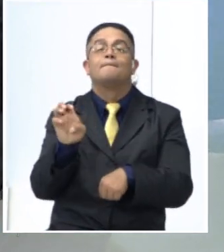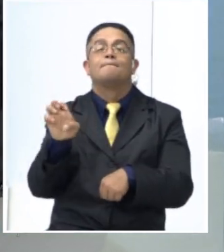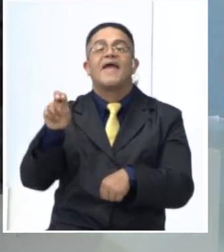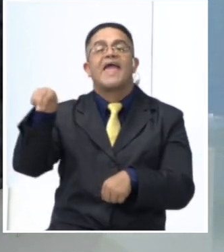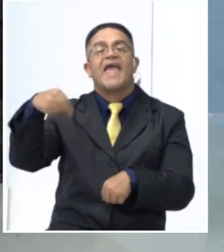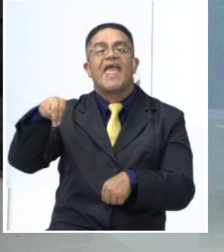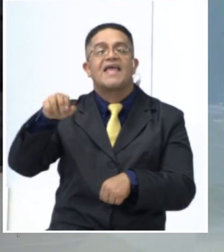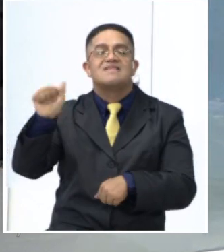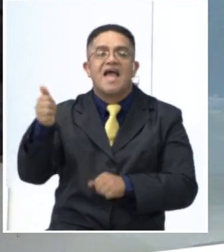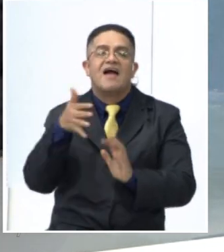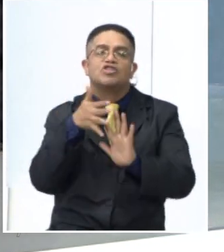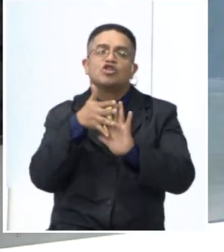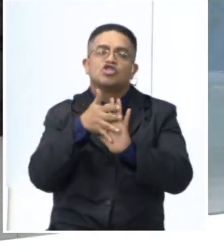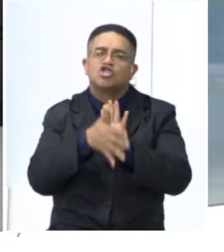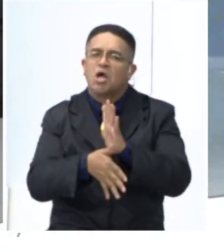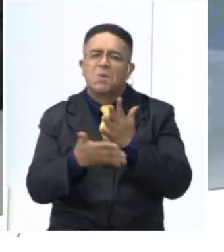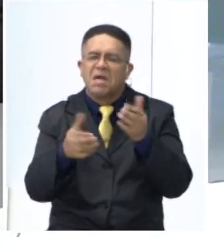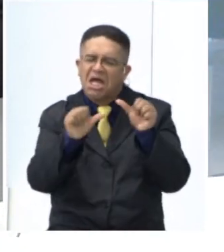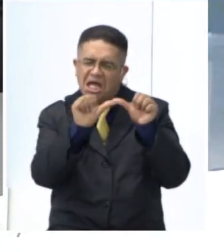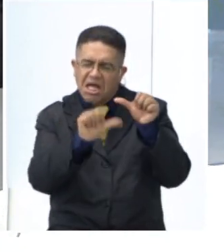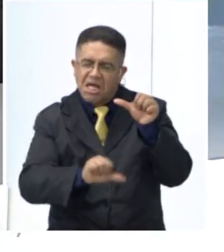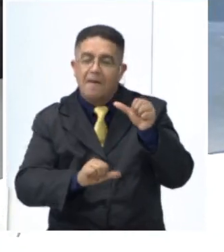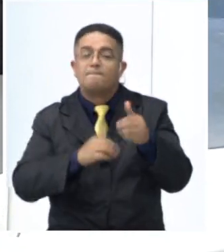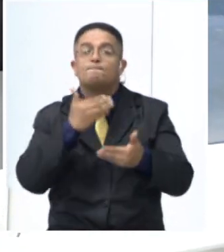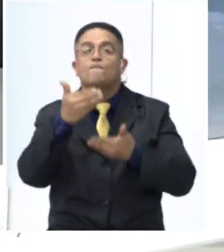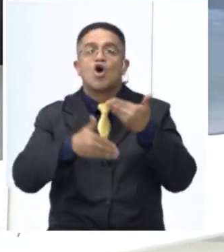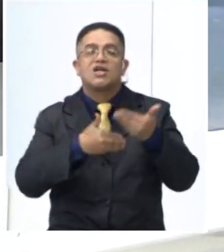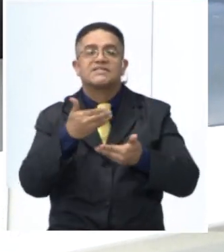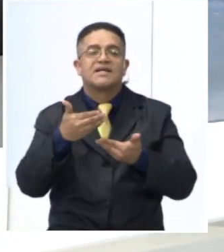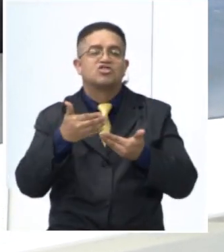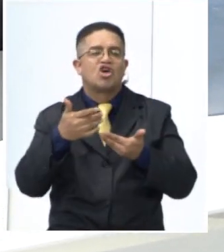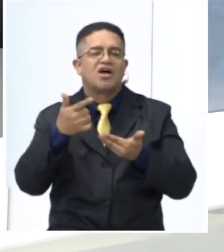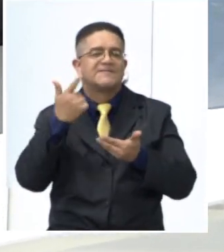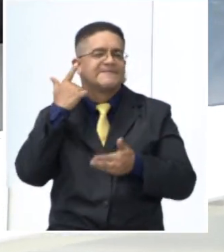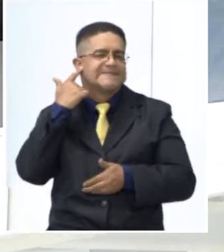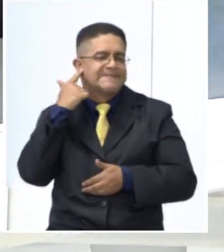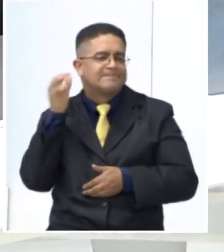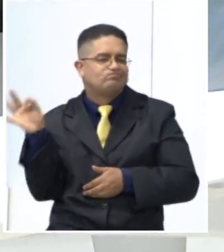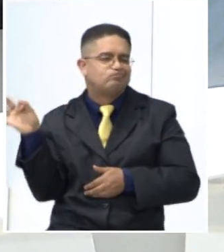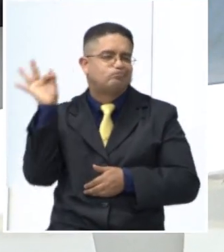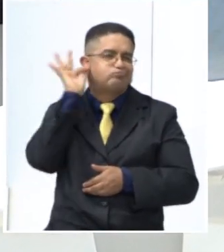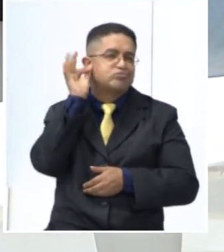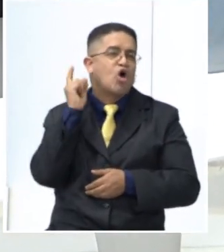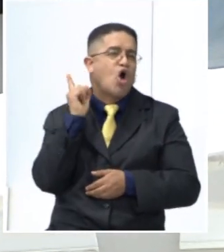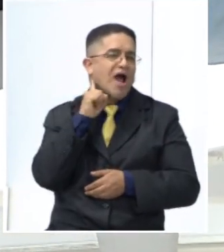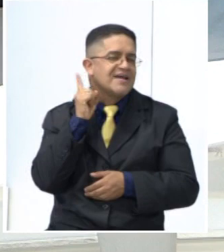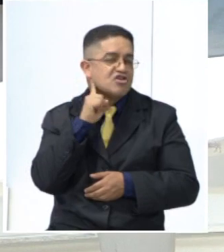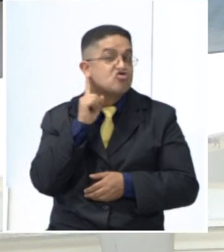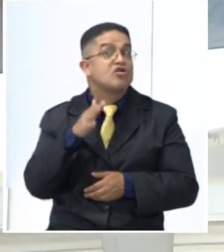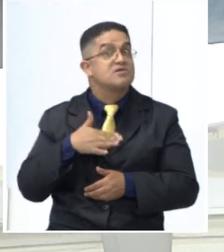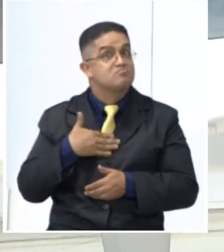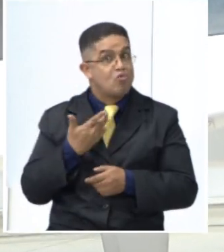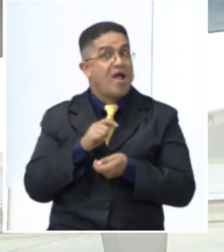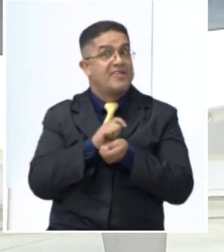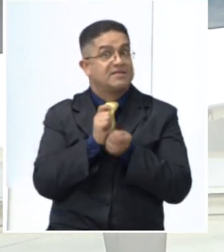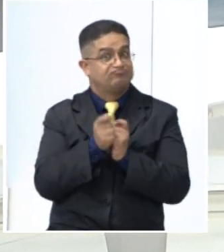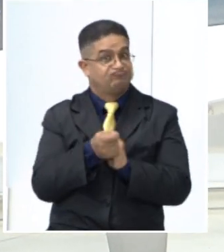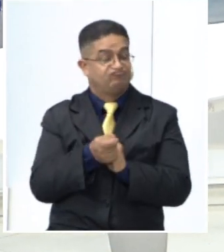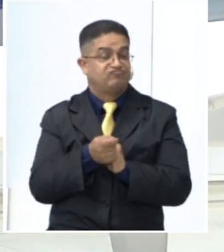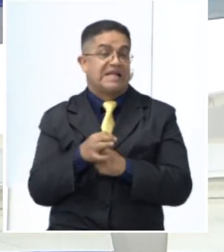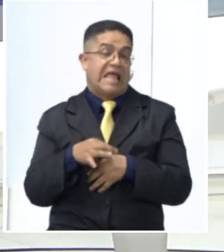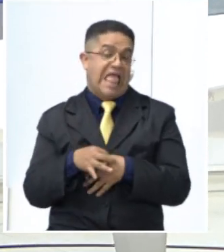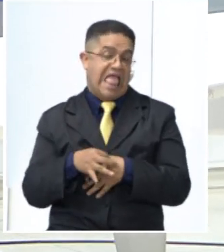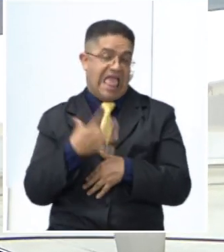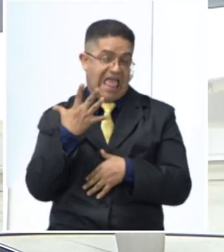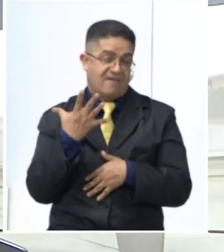en relación a todo lo que tiene que ver con ese proceso infeccioso que puede generarse en el oído y que puede afectar gravemente nuestra